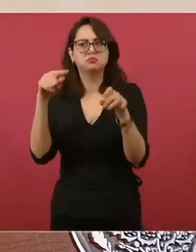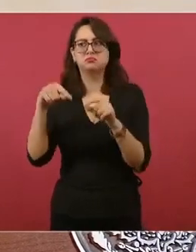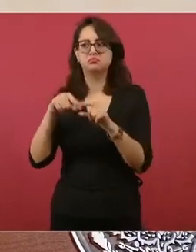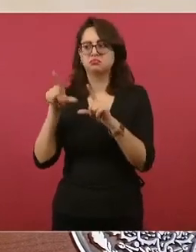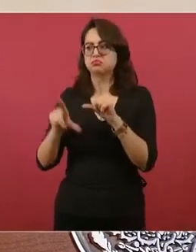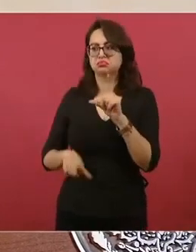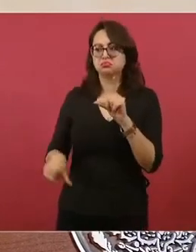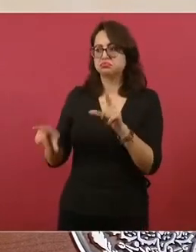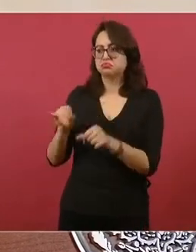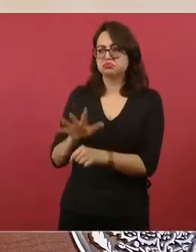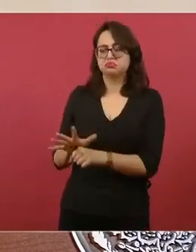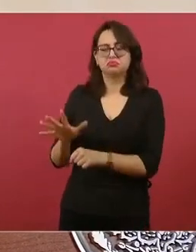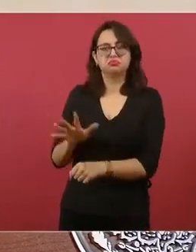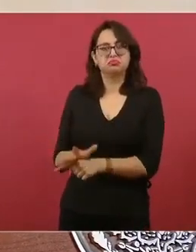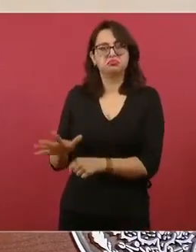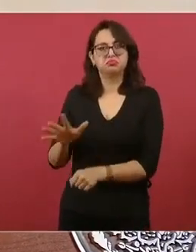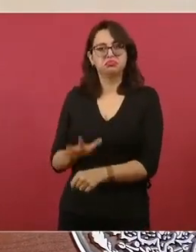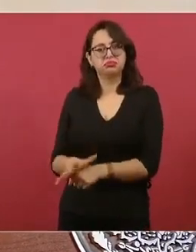que es bueno,